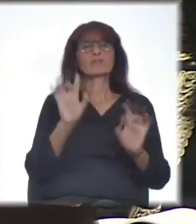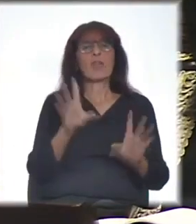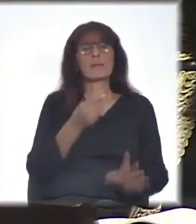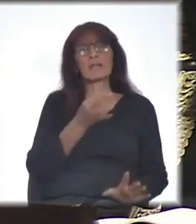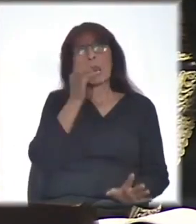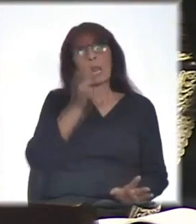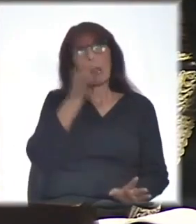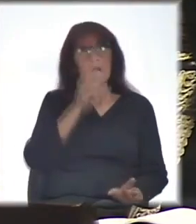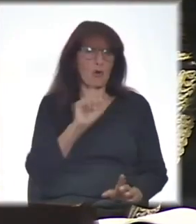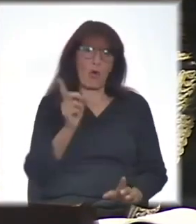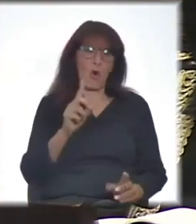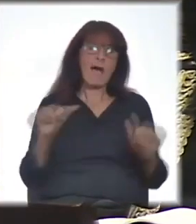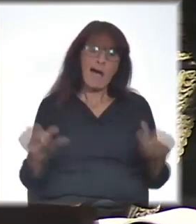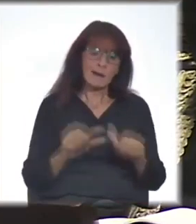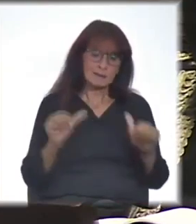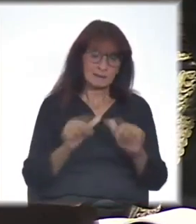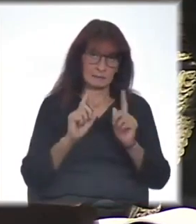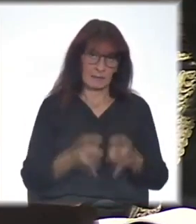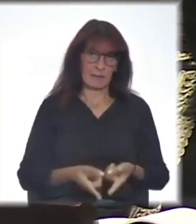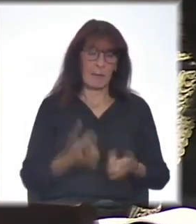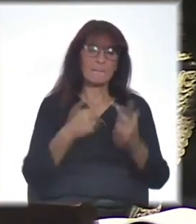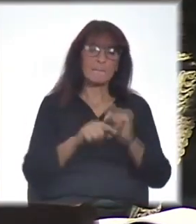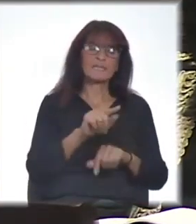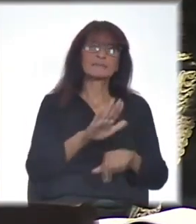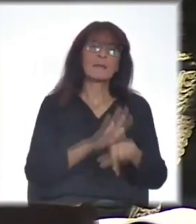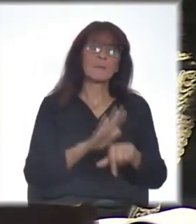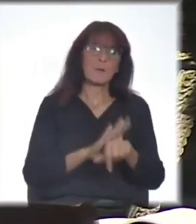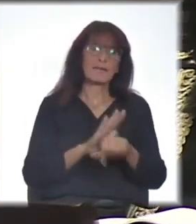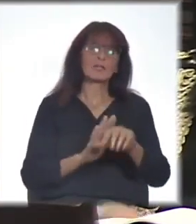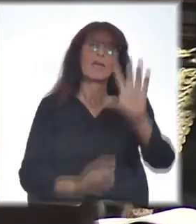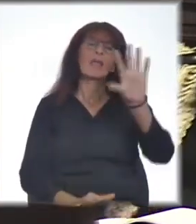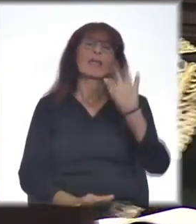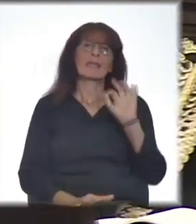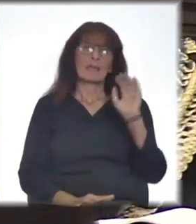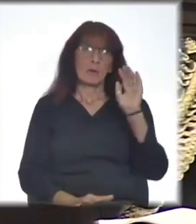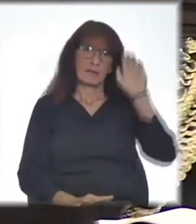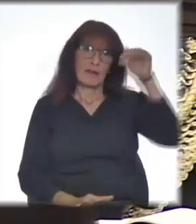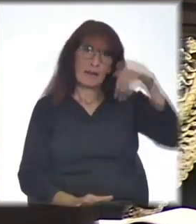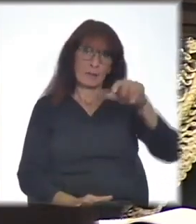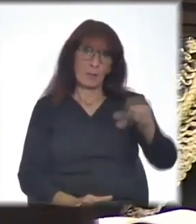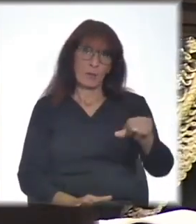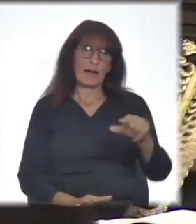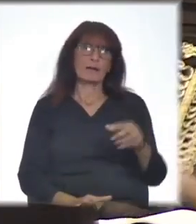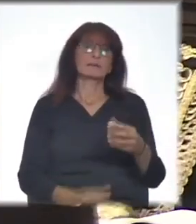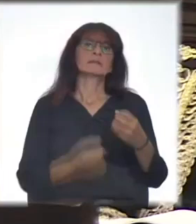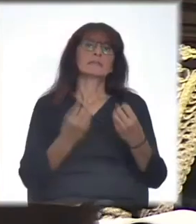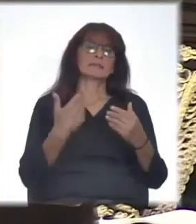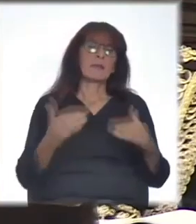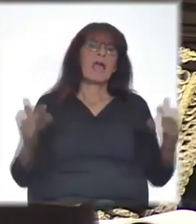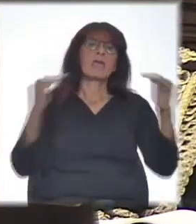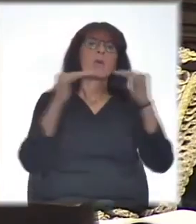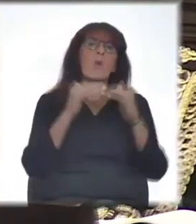hechos. Porque elegimos en aquel momento y en cada día la Constitución de la República, es que bregamos por la